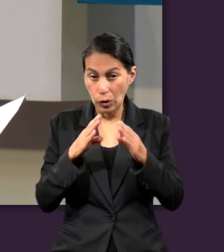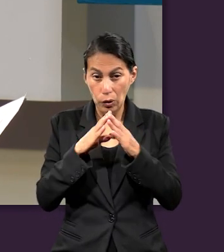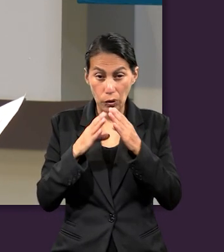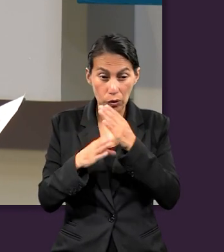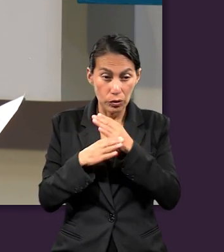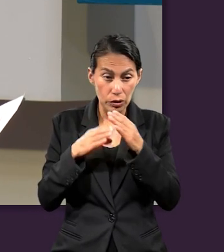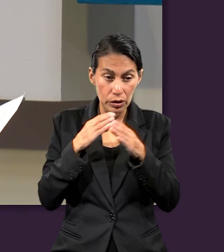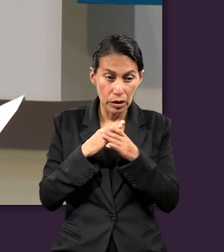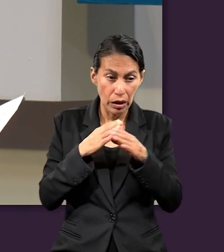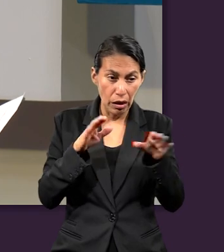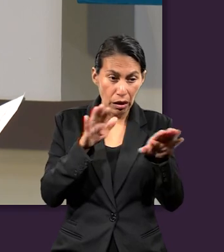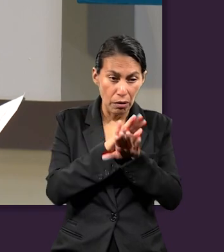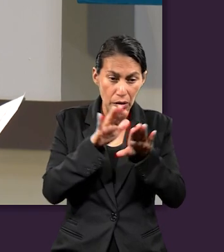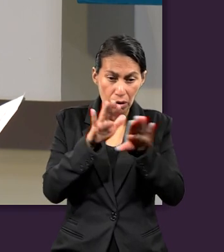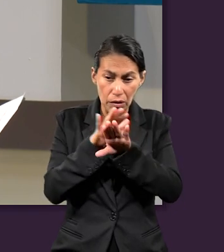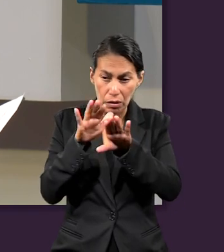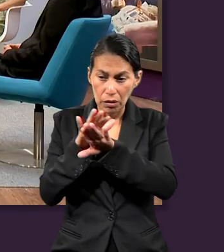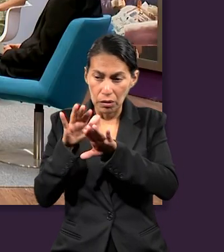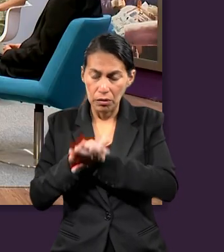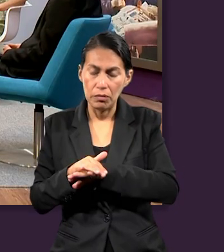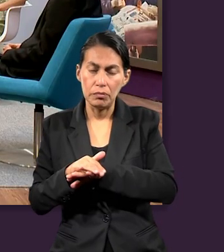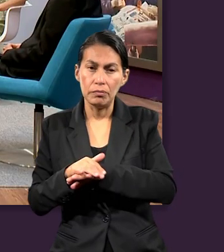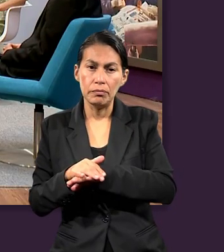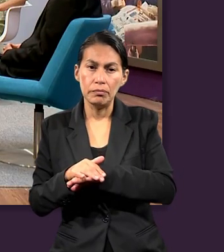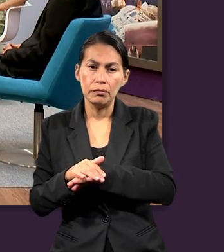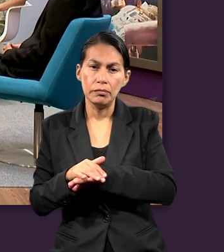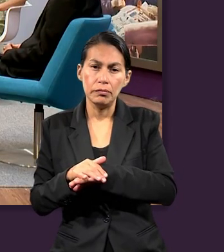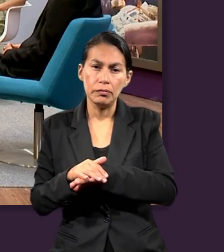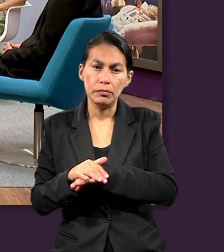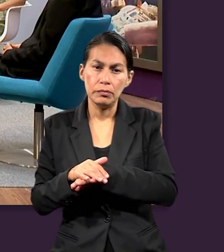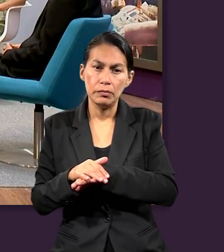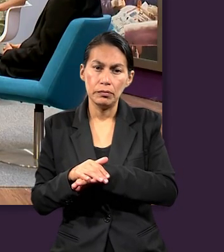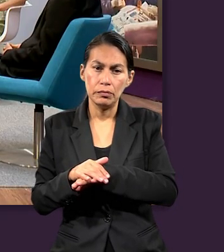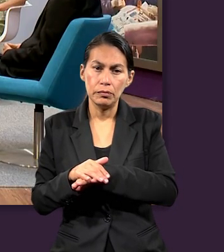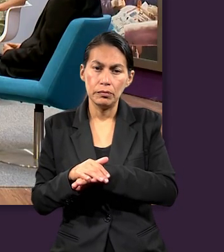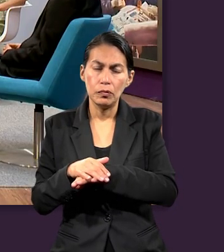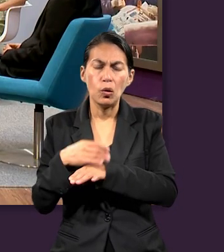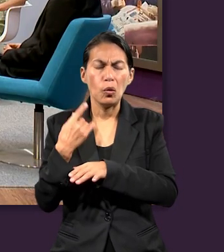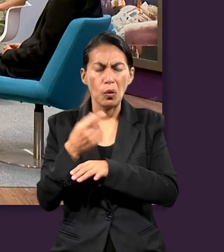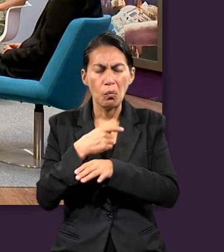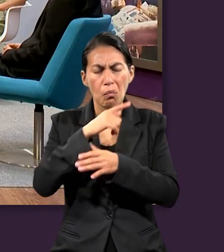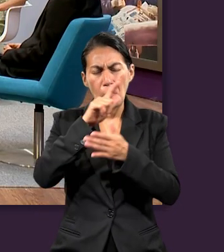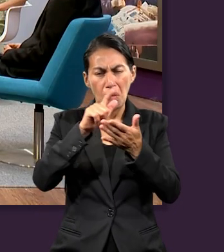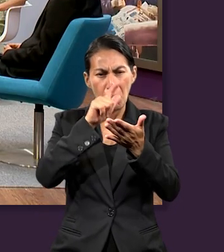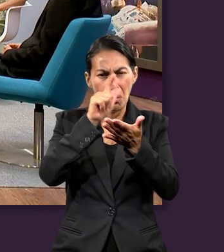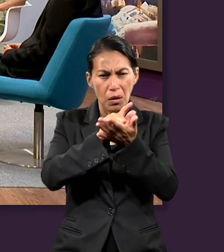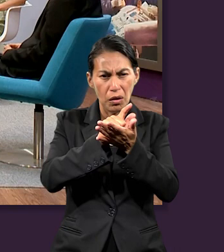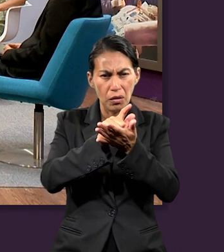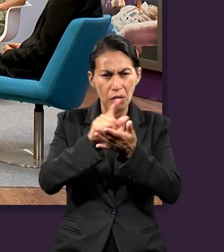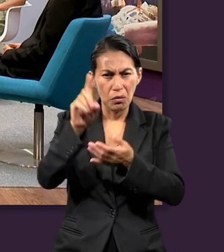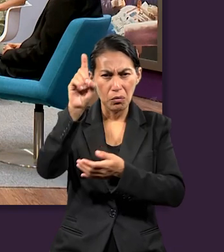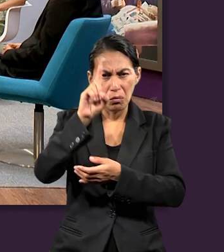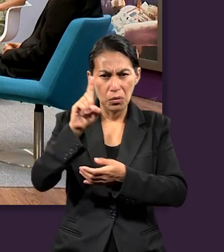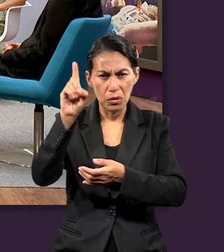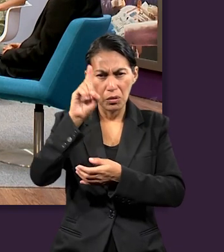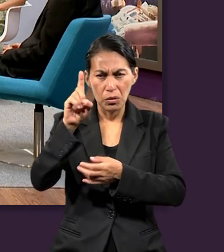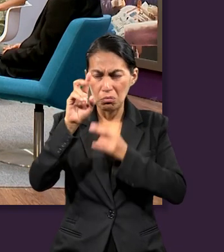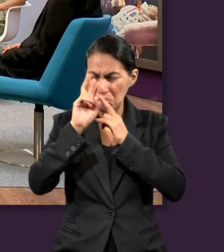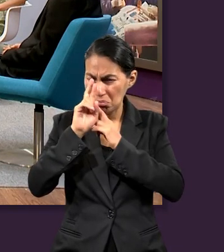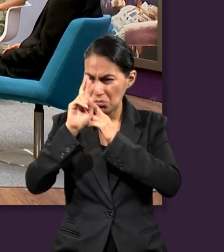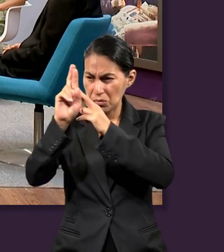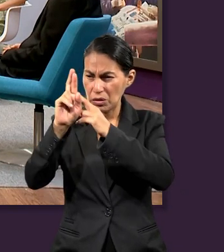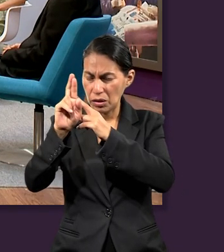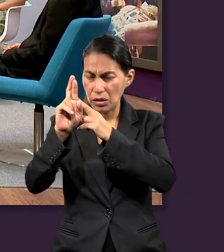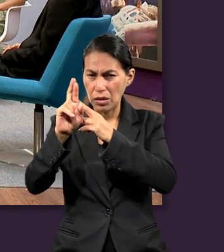cambien de un momento a otro en el estado actual podríamos decir una ley dominical universal por ejemplo